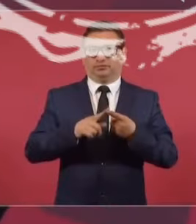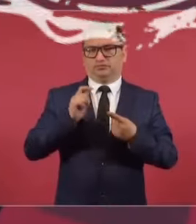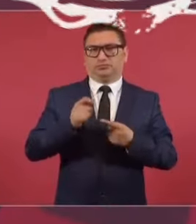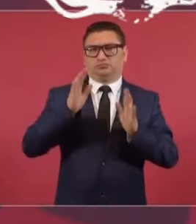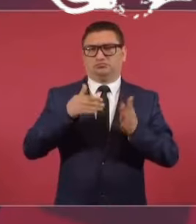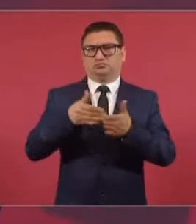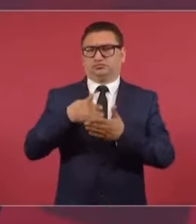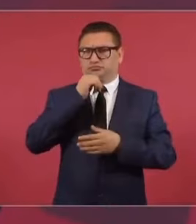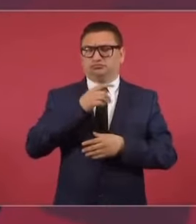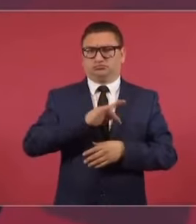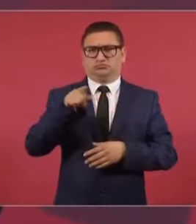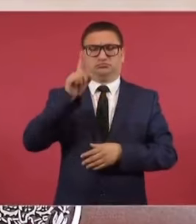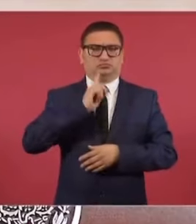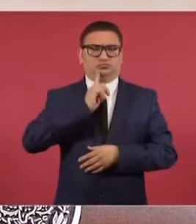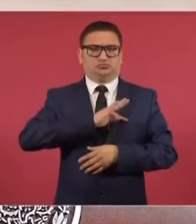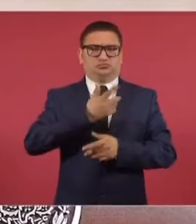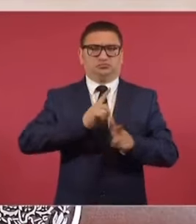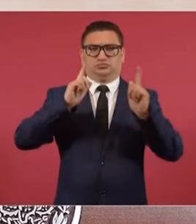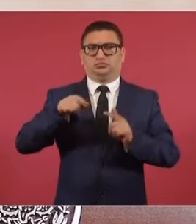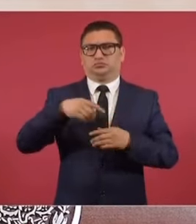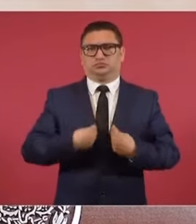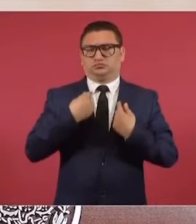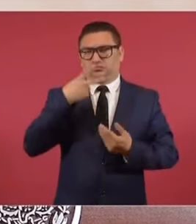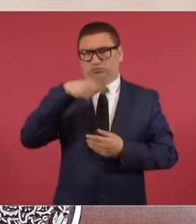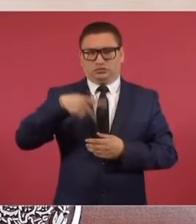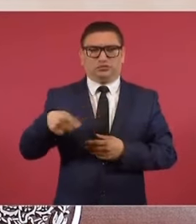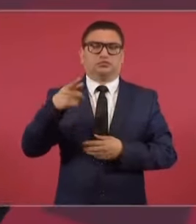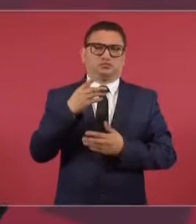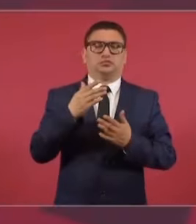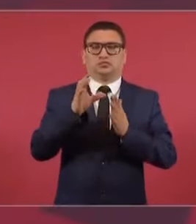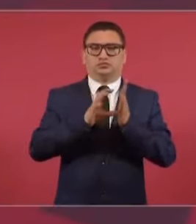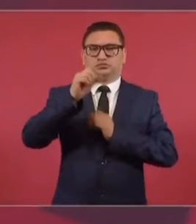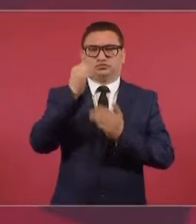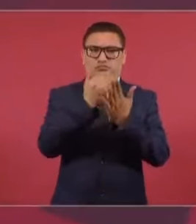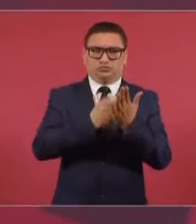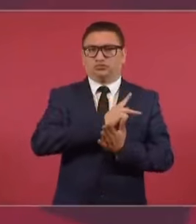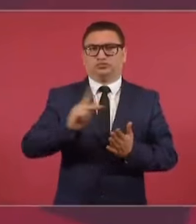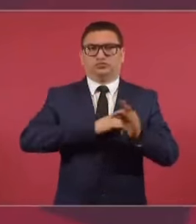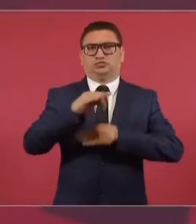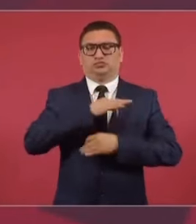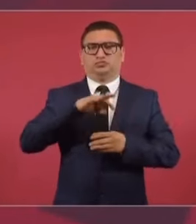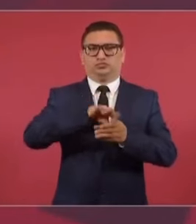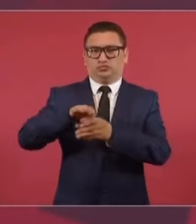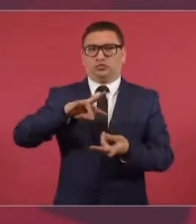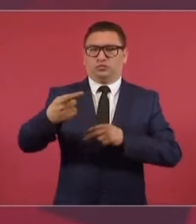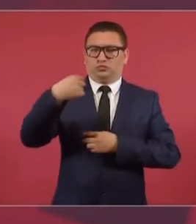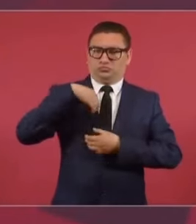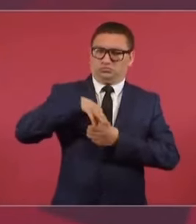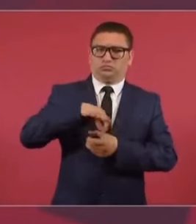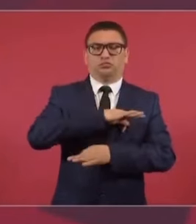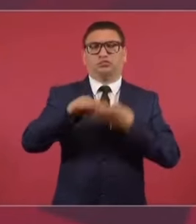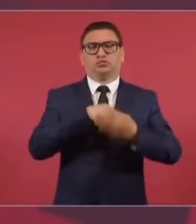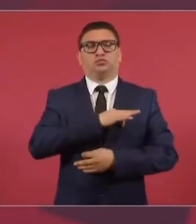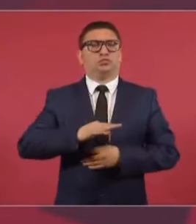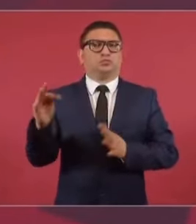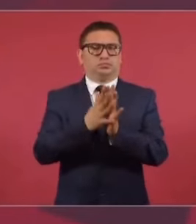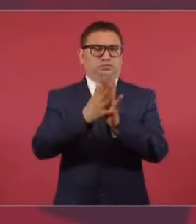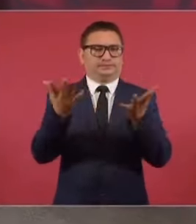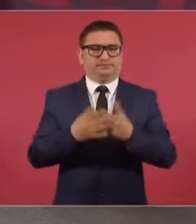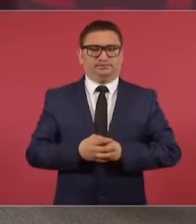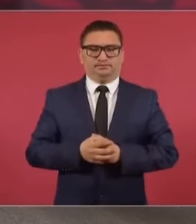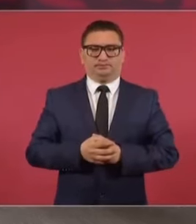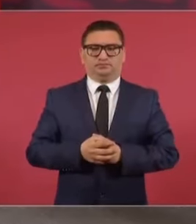no hay nada que lo impida, ella es ciudadana, de conformidad con la Constitución, tenemos el derecho de votar, de ser votados, todos podemos